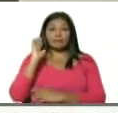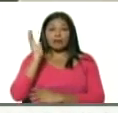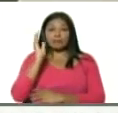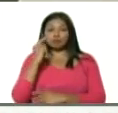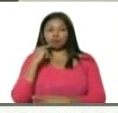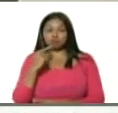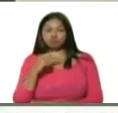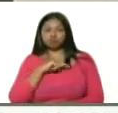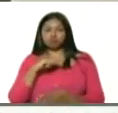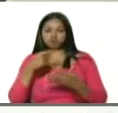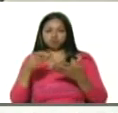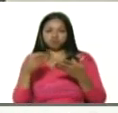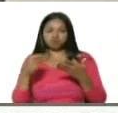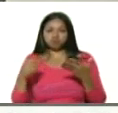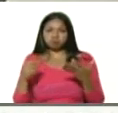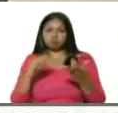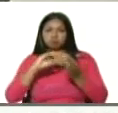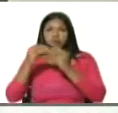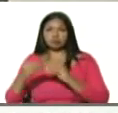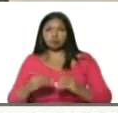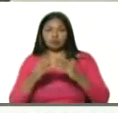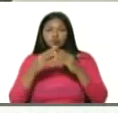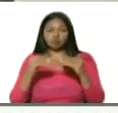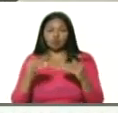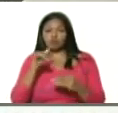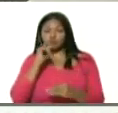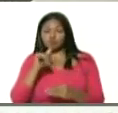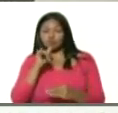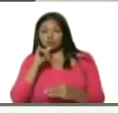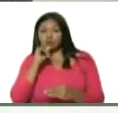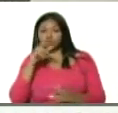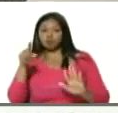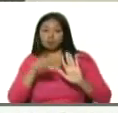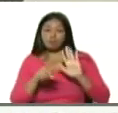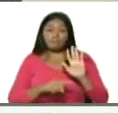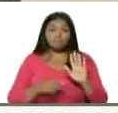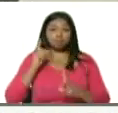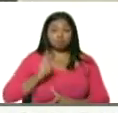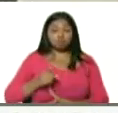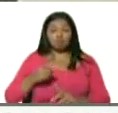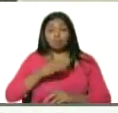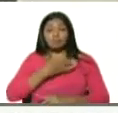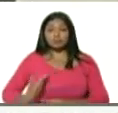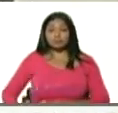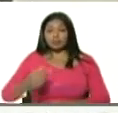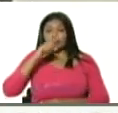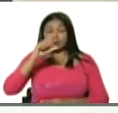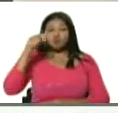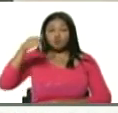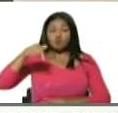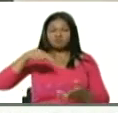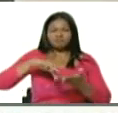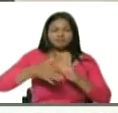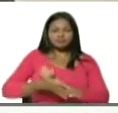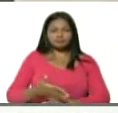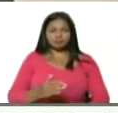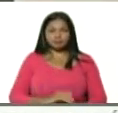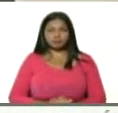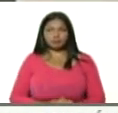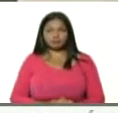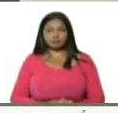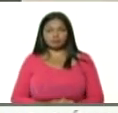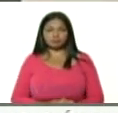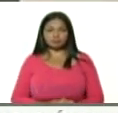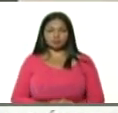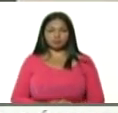estado tomando pues medidas correctivas por instrucciones del presidente Nicolás Maduro. El caso de hoy precisamente alude al